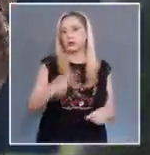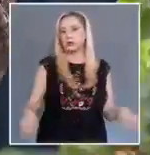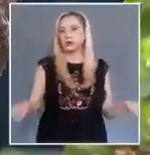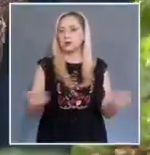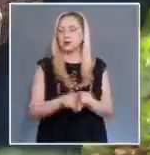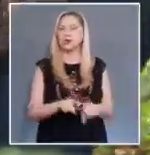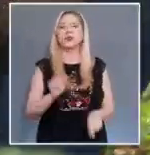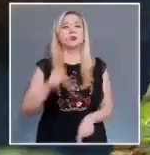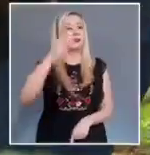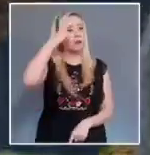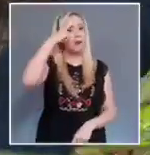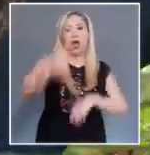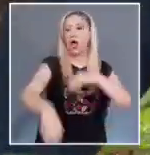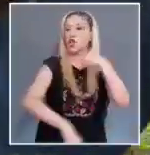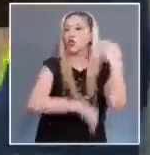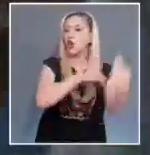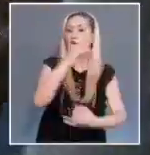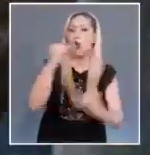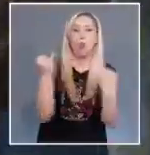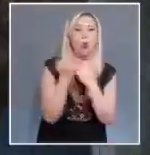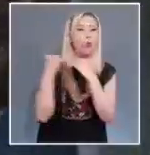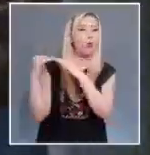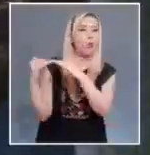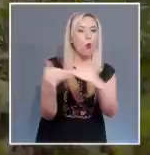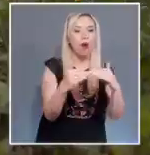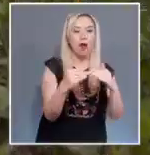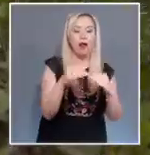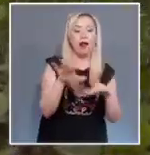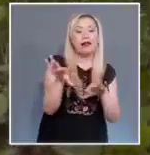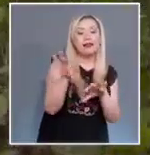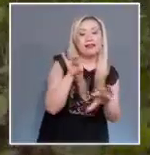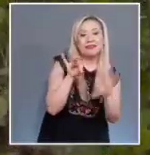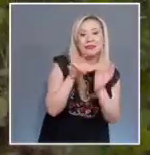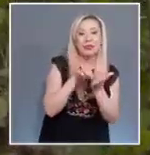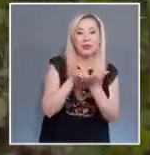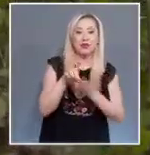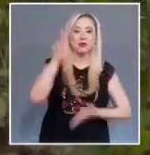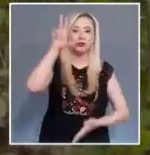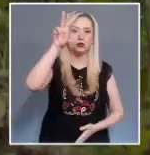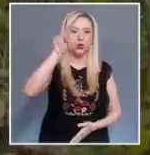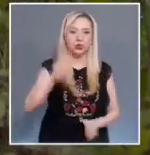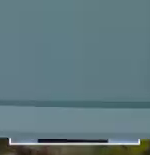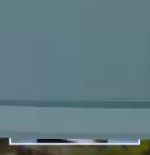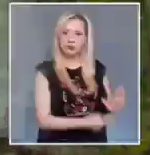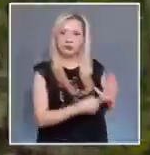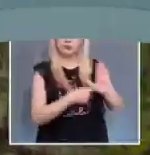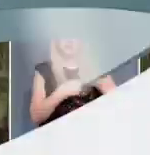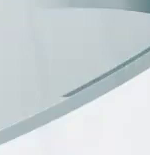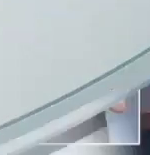universalidad, interdependencia, indivisibilidad y progresividad.